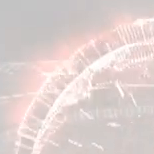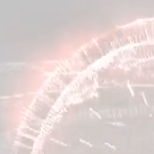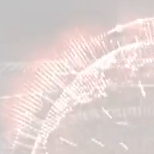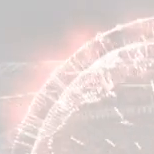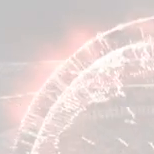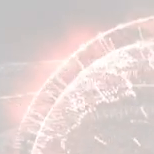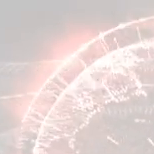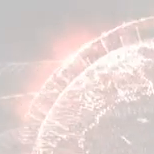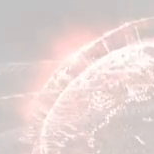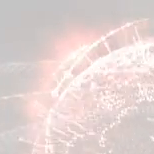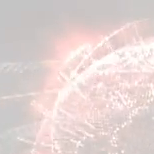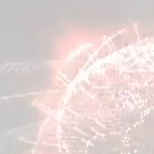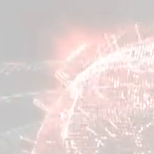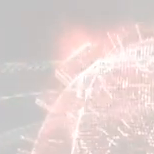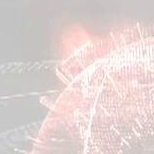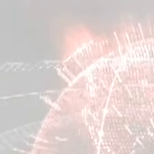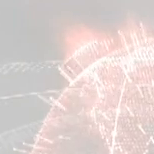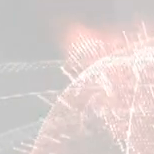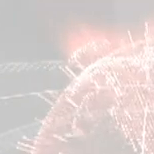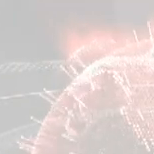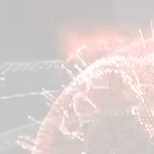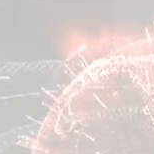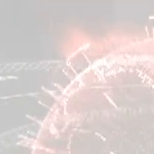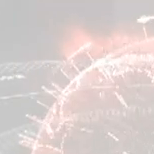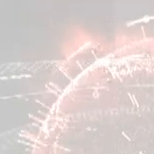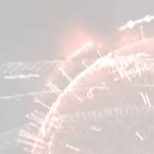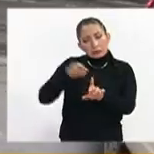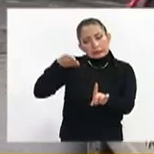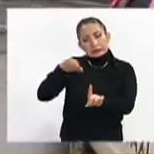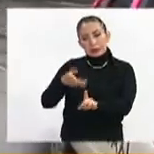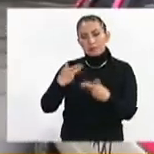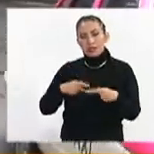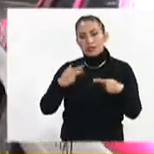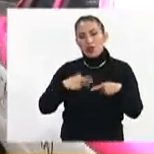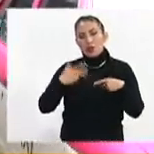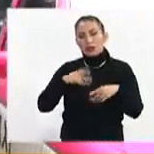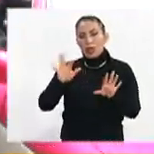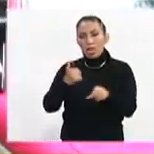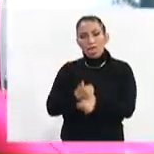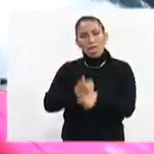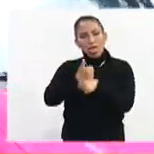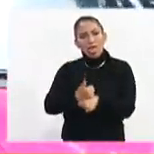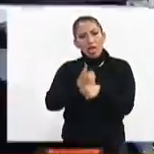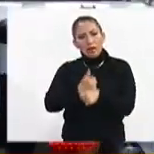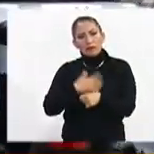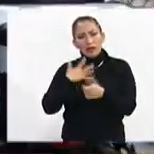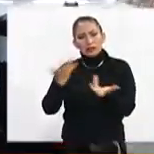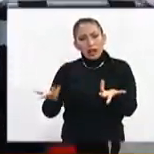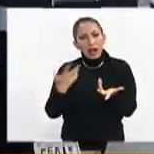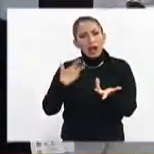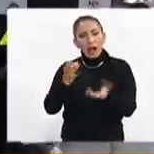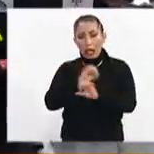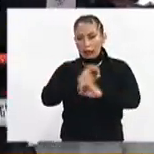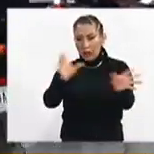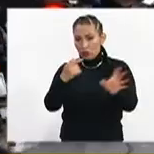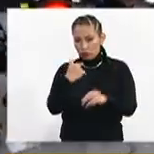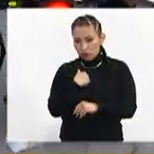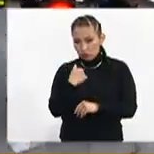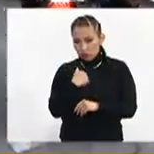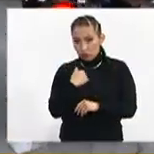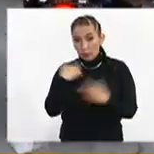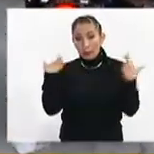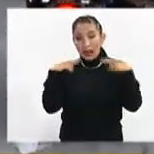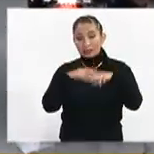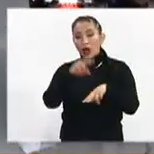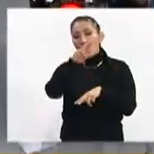este tema que aqueja en realidad a toda la ciudad, ¿no? Pero particularmente a las personas que fueron víctimas. Mira, nada más una aclaración, yo soy